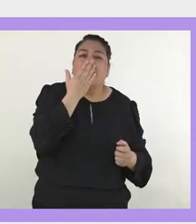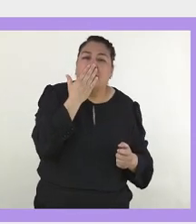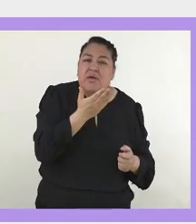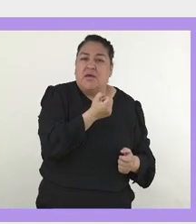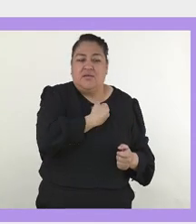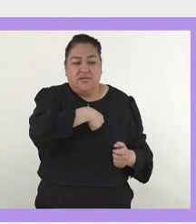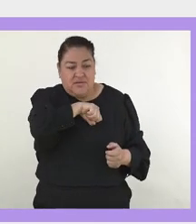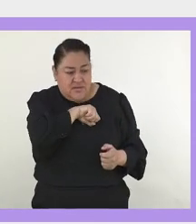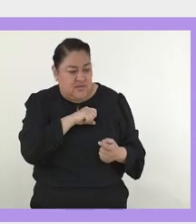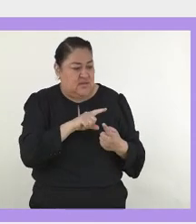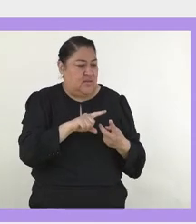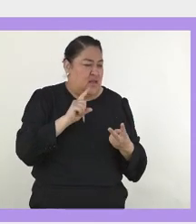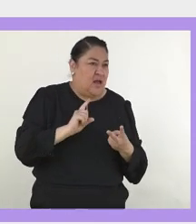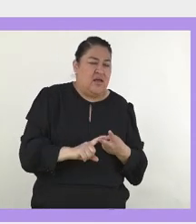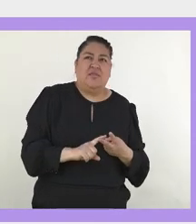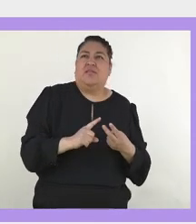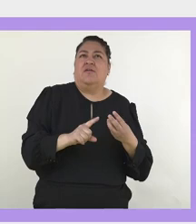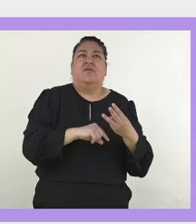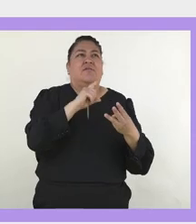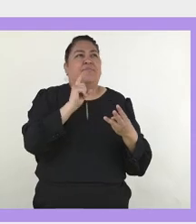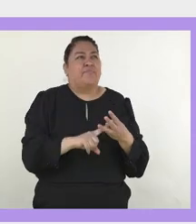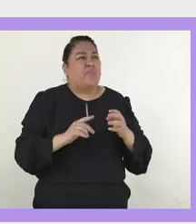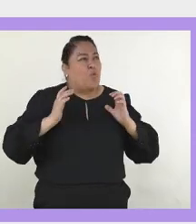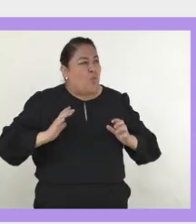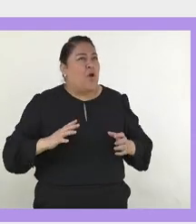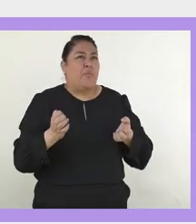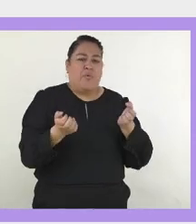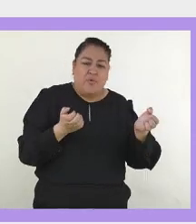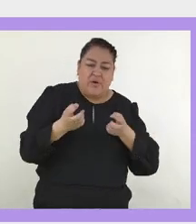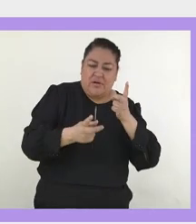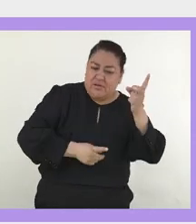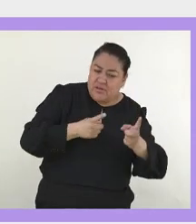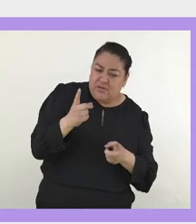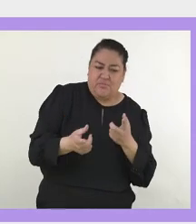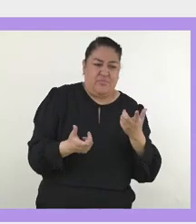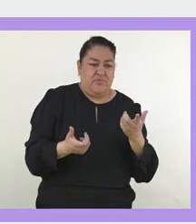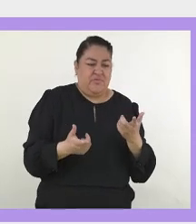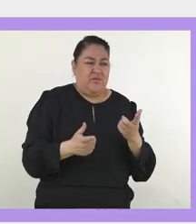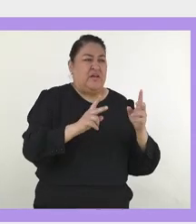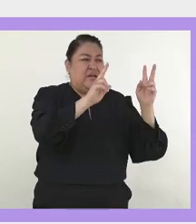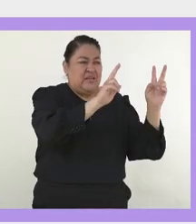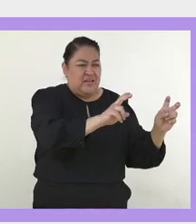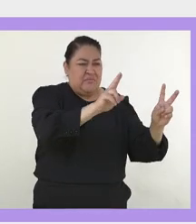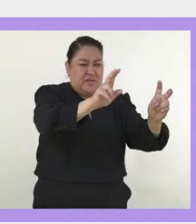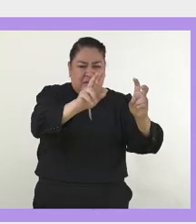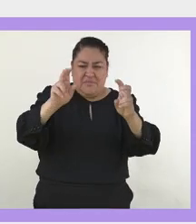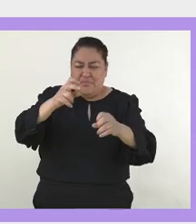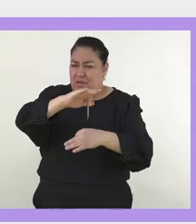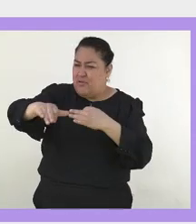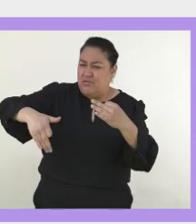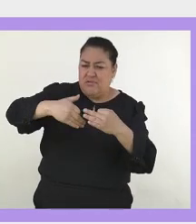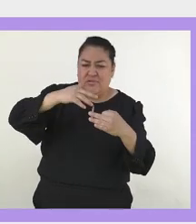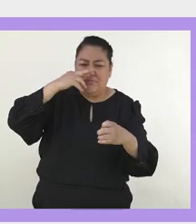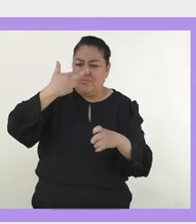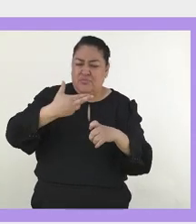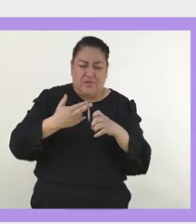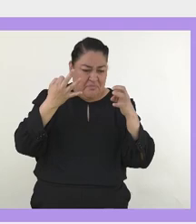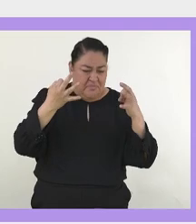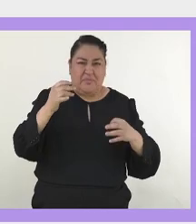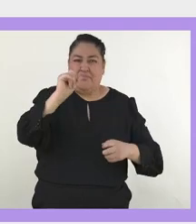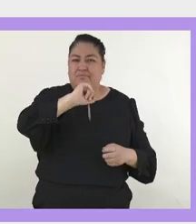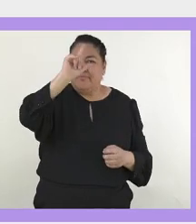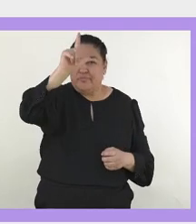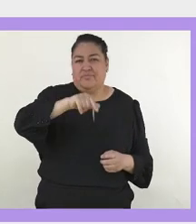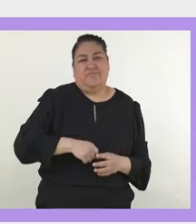este la preparación física ya lo mencioné en las diferentes en las diferentes áreas y eso también